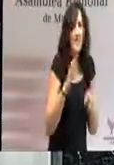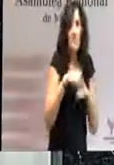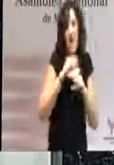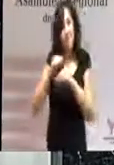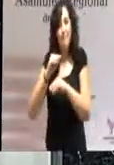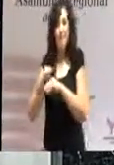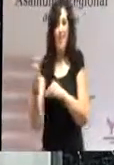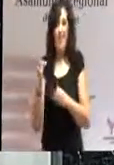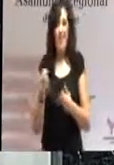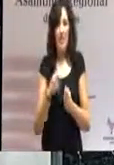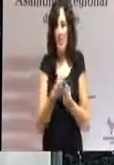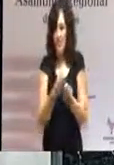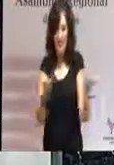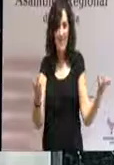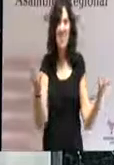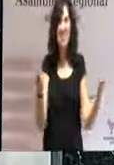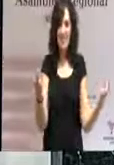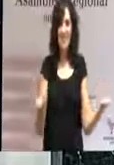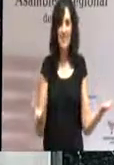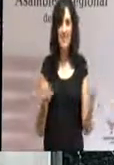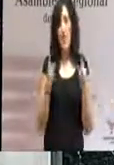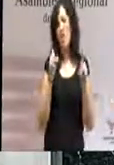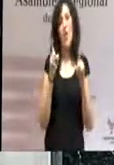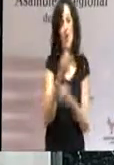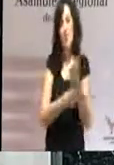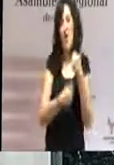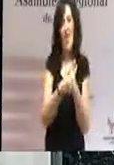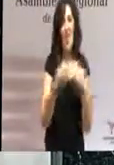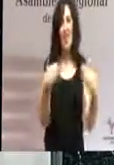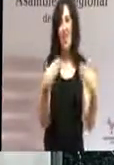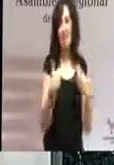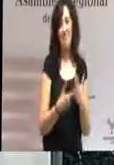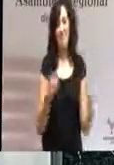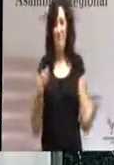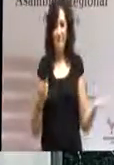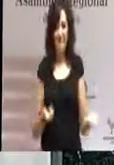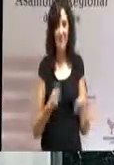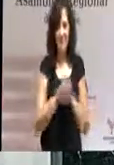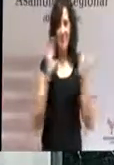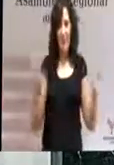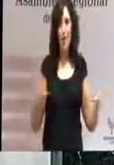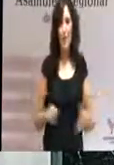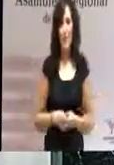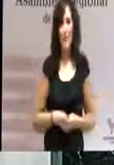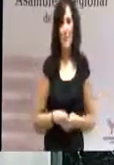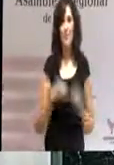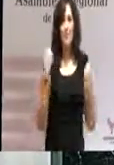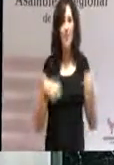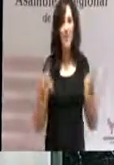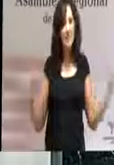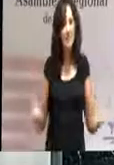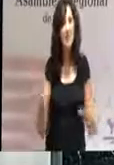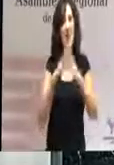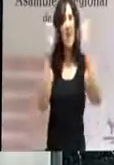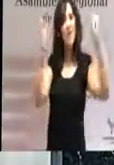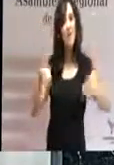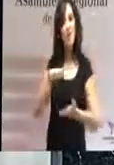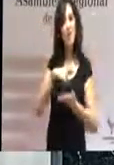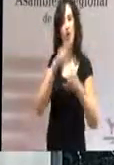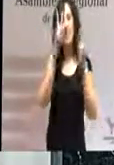educación no está entre sus prioridades. Promueva de una vez por todas un auténtico acuerdo regional